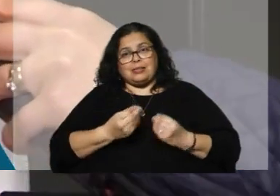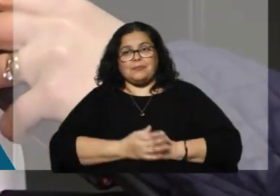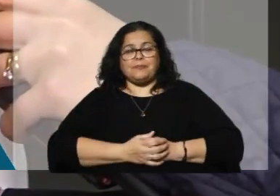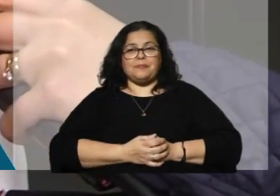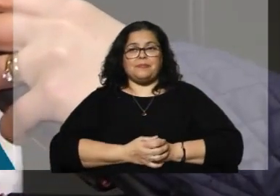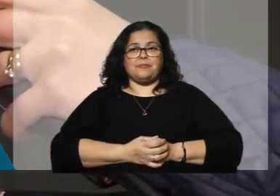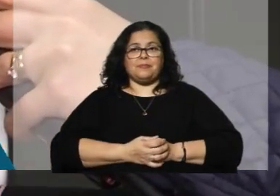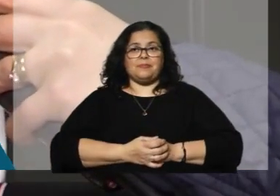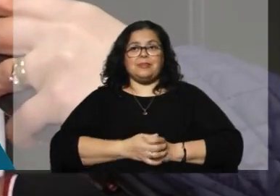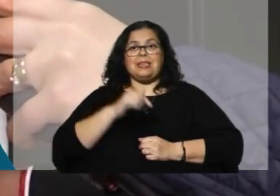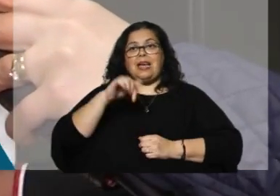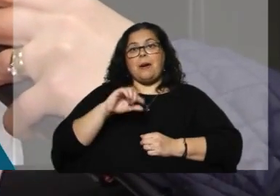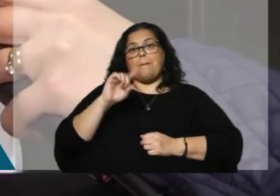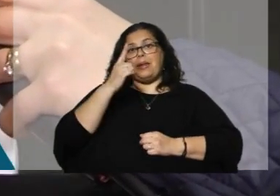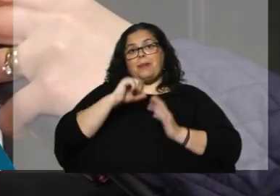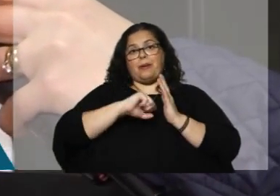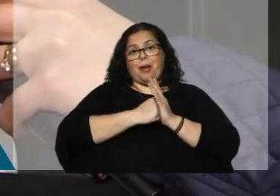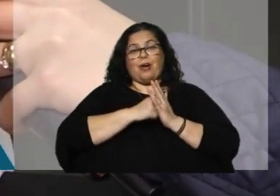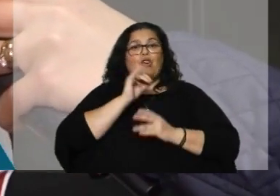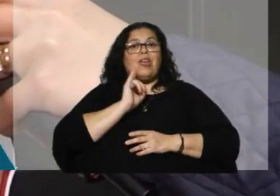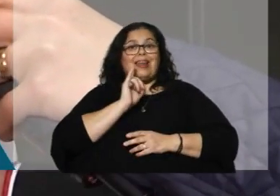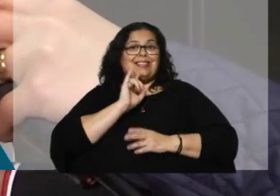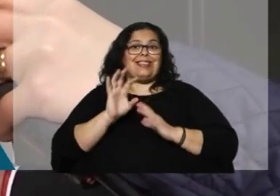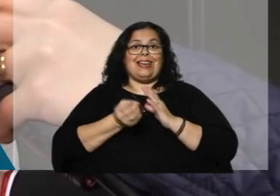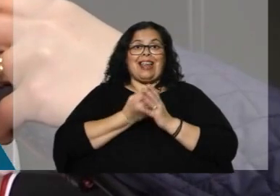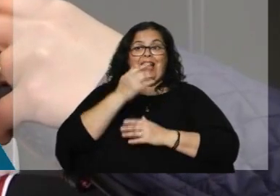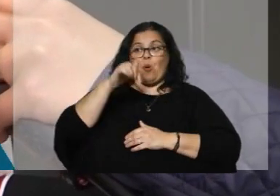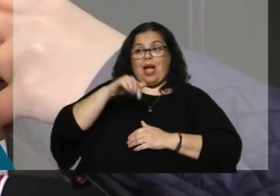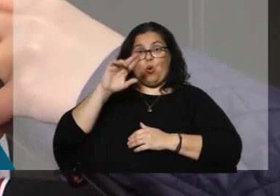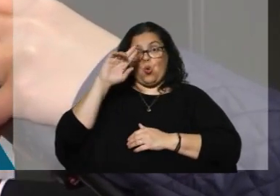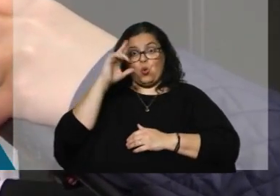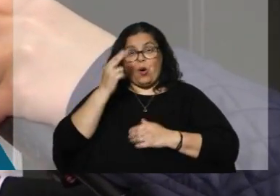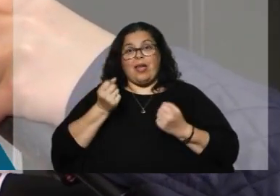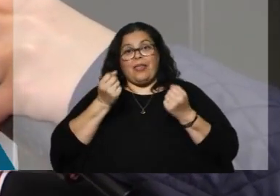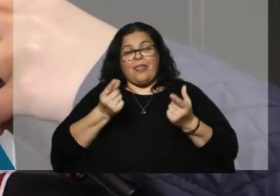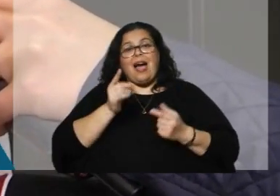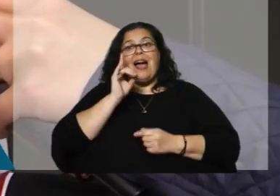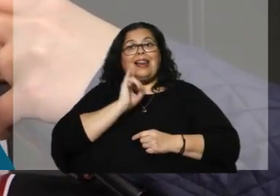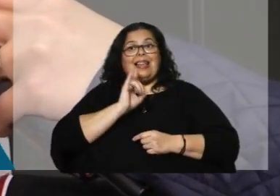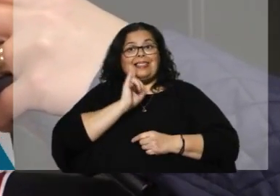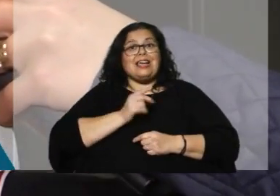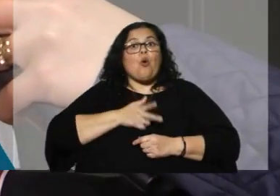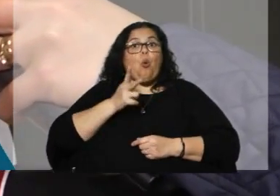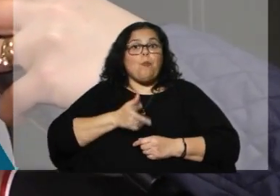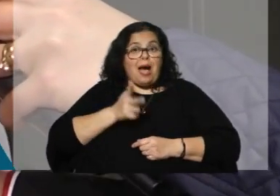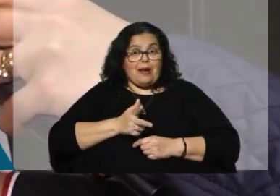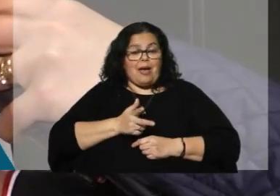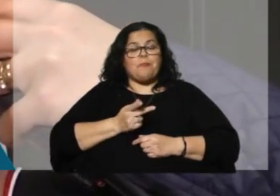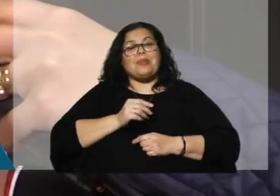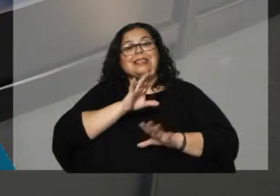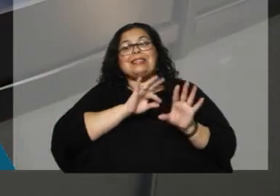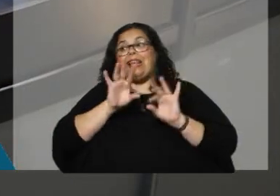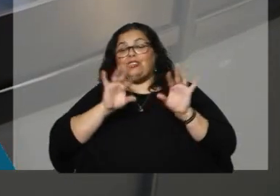Este fue el primer banco de leche creado en Uruguay y desde entonces brinda leche humana pasteurizada de donantes seleccionadas a todos los